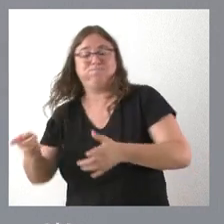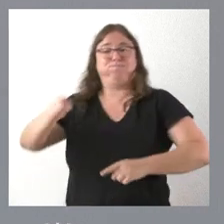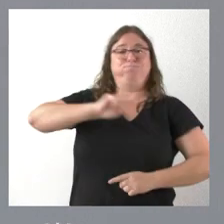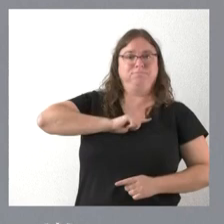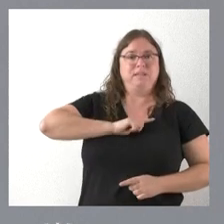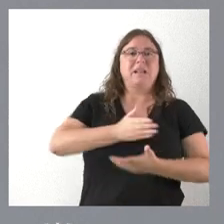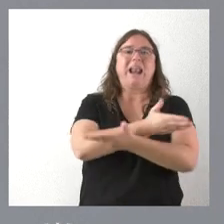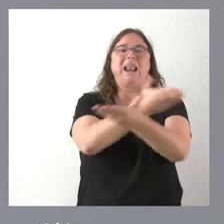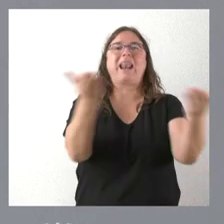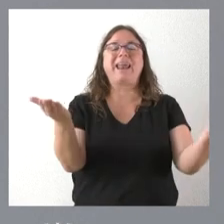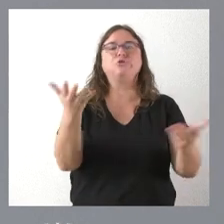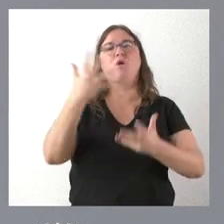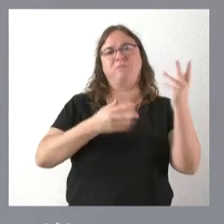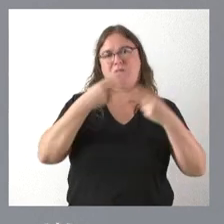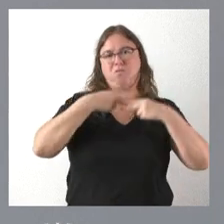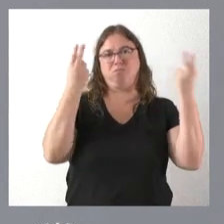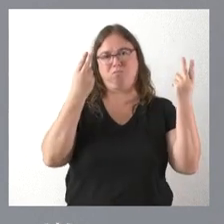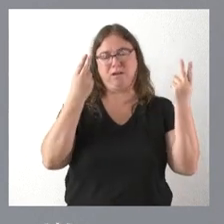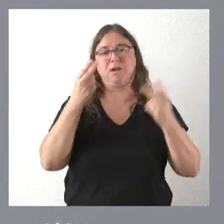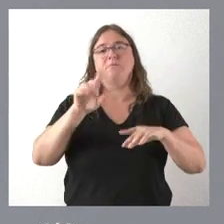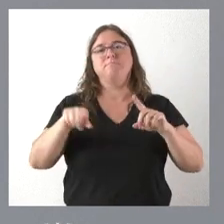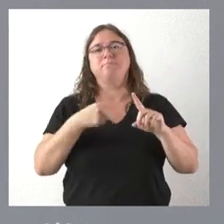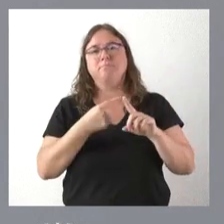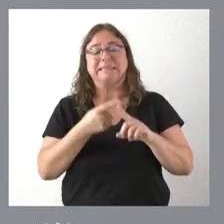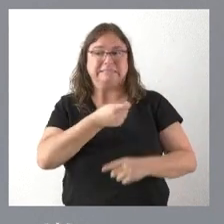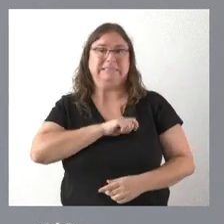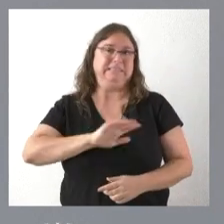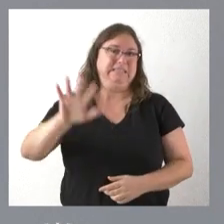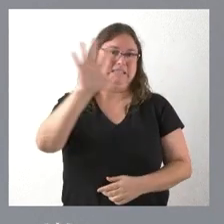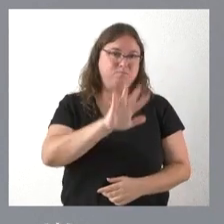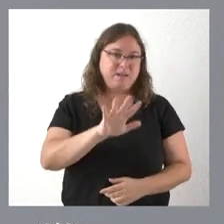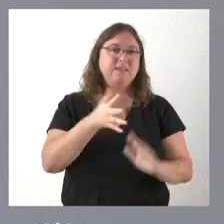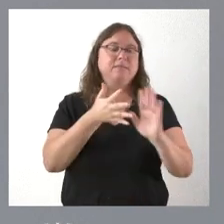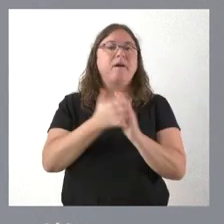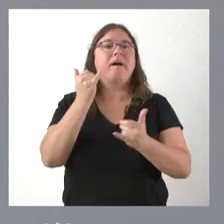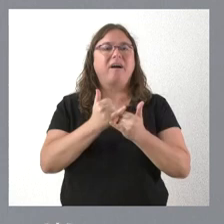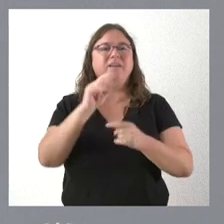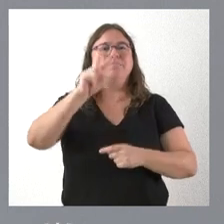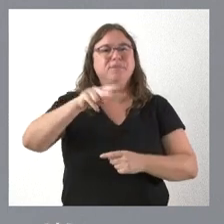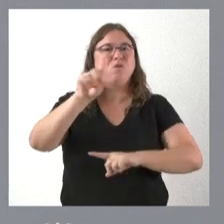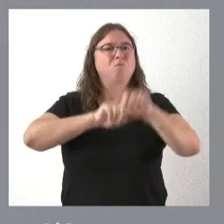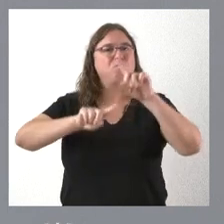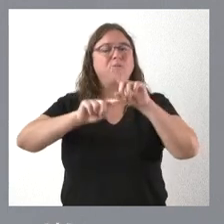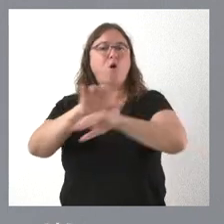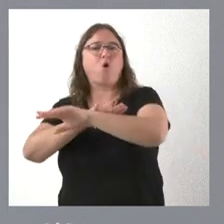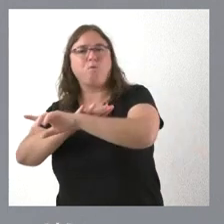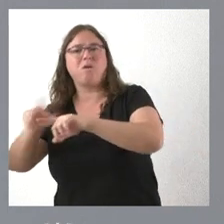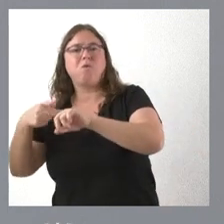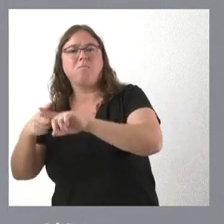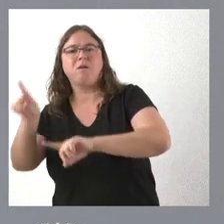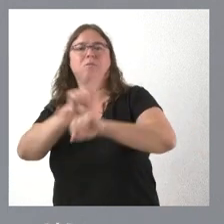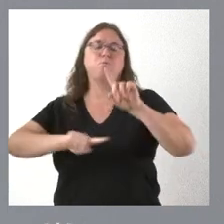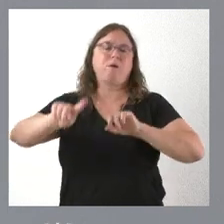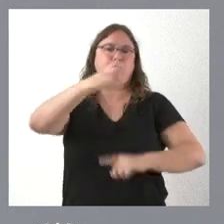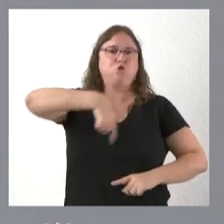problema al resto de administraciones públicas en España y Por tanto se conviertan no solamente en un problema del gobierno sino un problema de